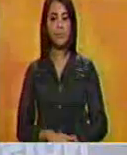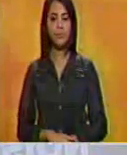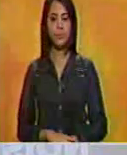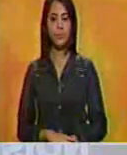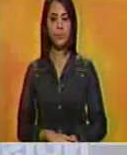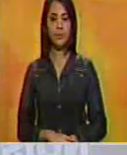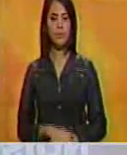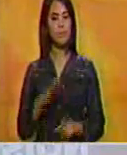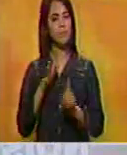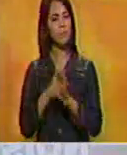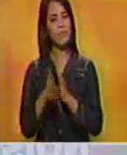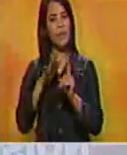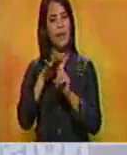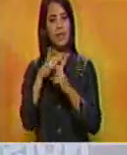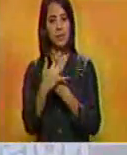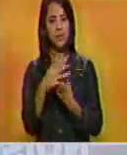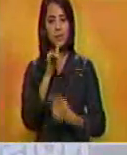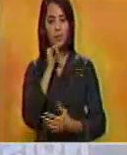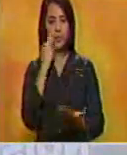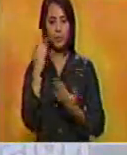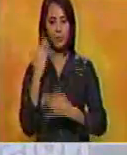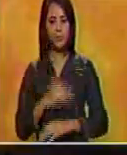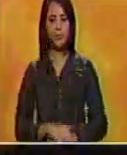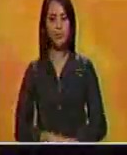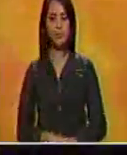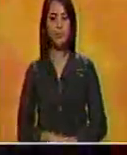de la situación en el siguiente informe.